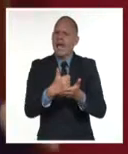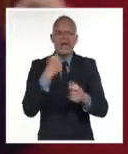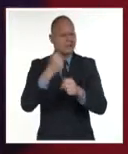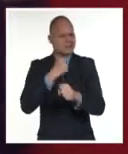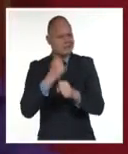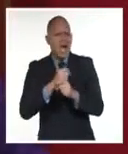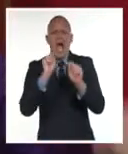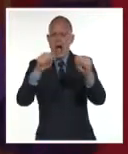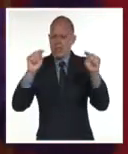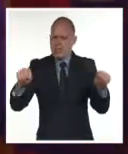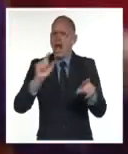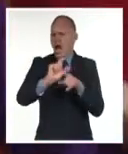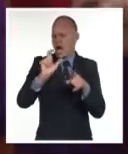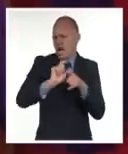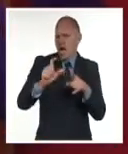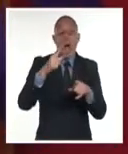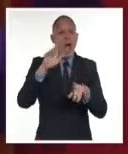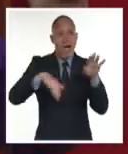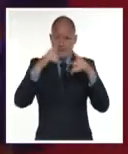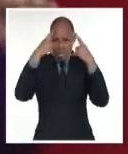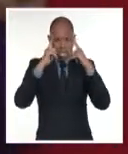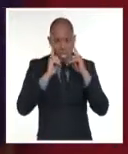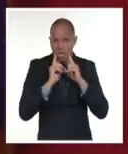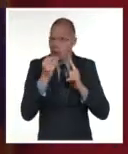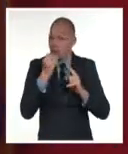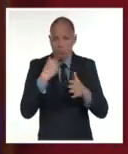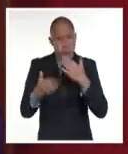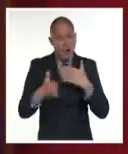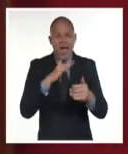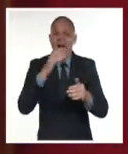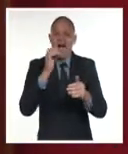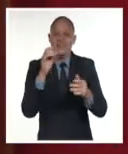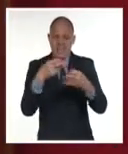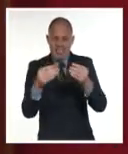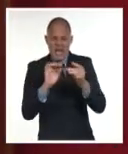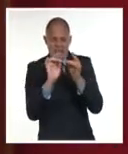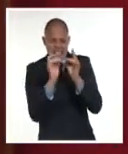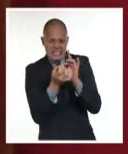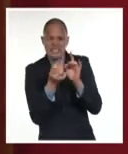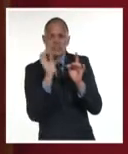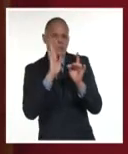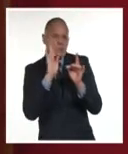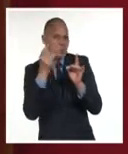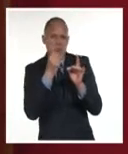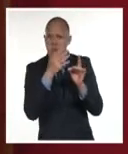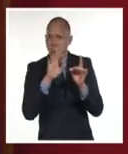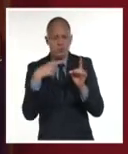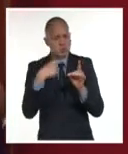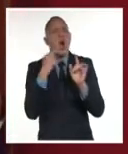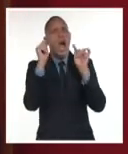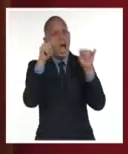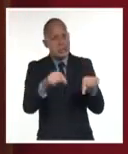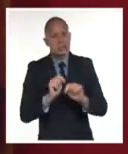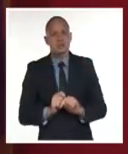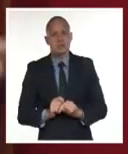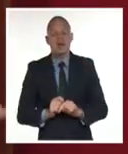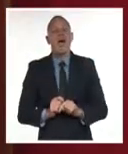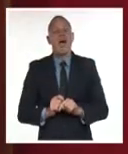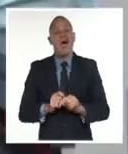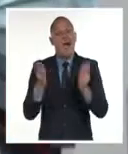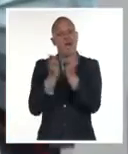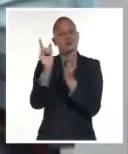allí en el surco, donde el sudor corre, donde la tierra se encaja en las uñas, donde hay una espina, pero también hemos estado con nuestros